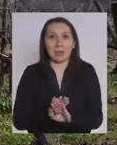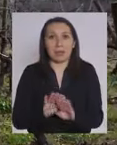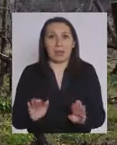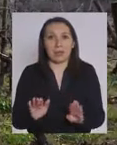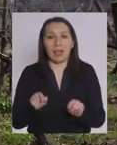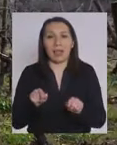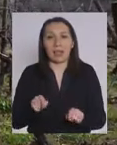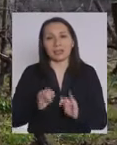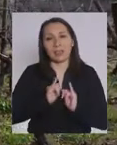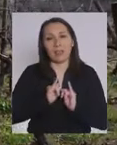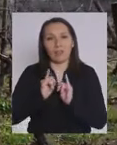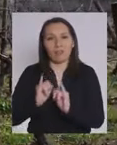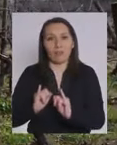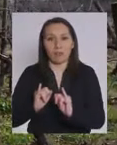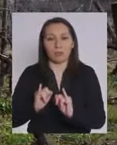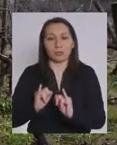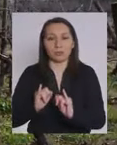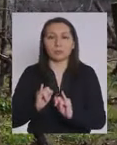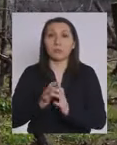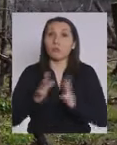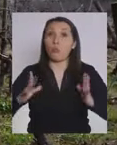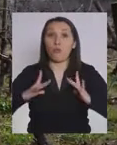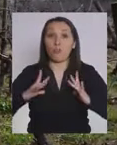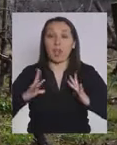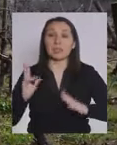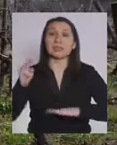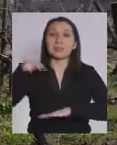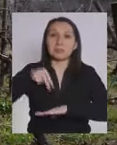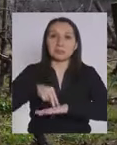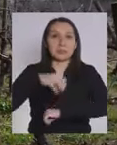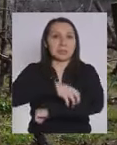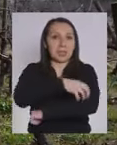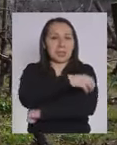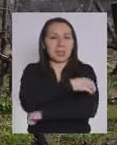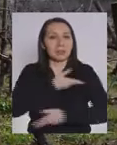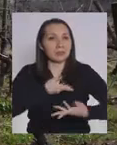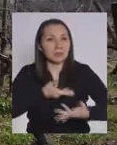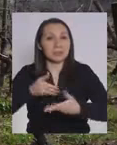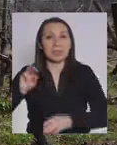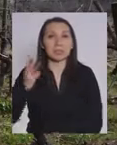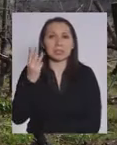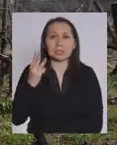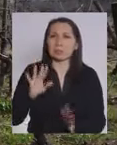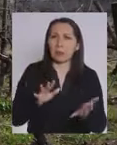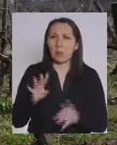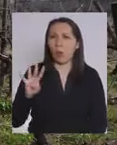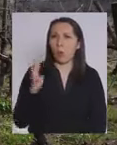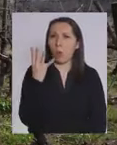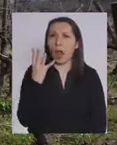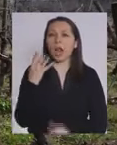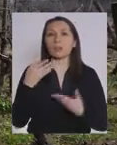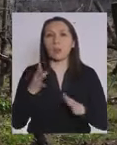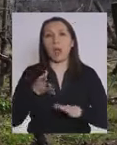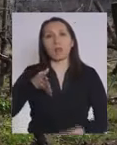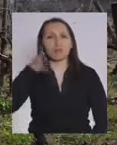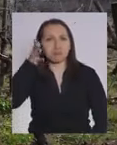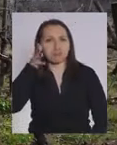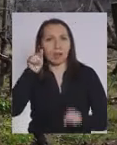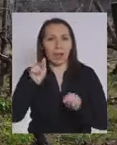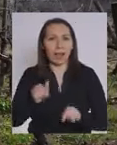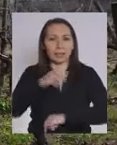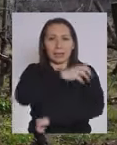finalizado este reporte estoy muy feliz de estar nuevamente en regiones ya es la tercera o cuarta vez que damos este reporte desde